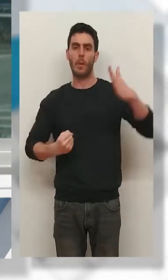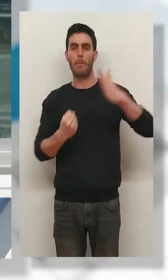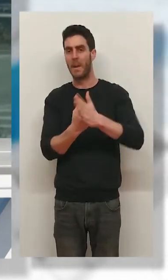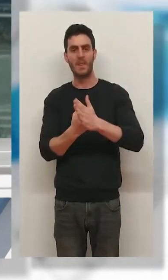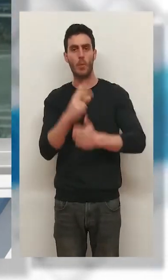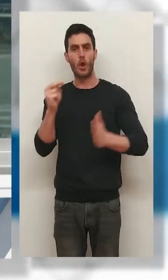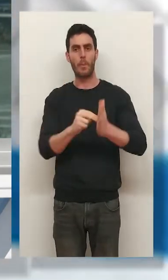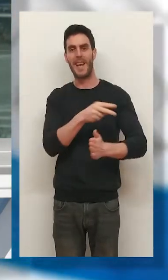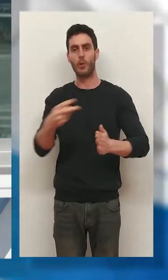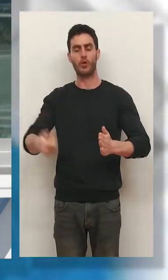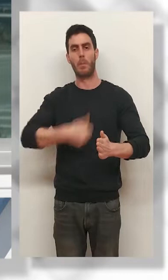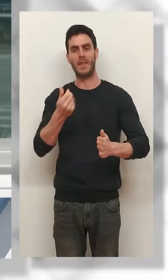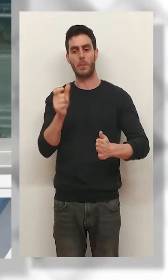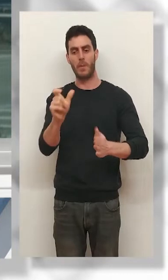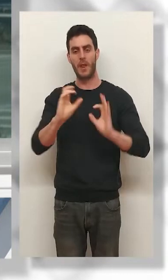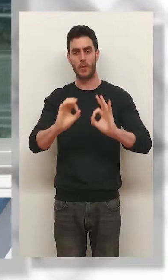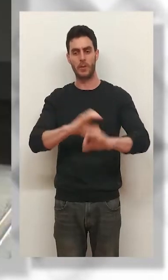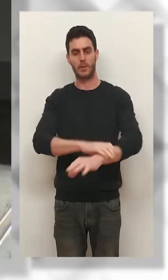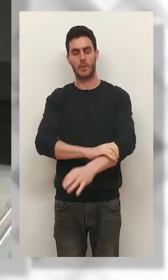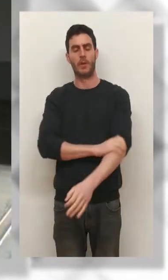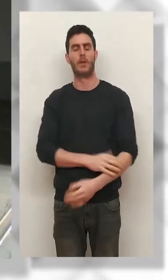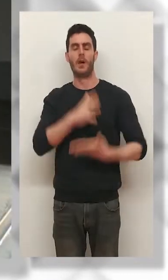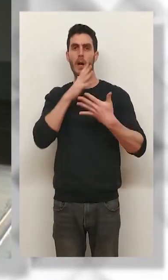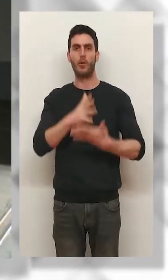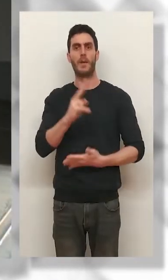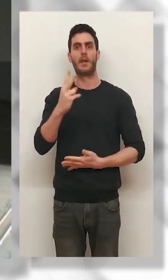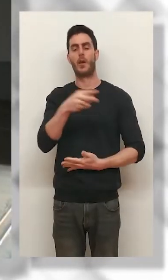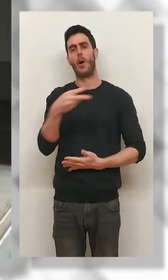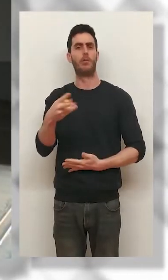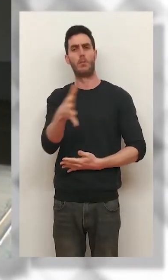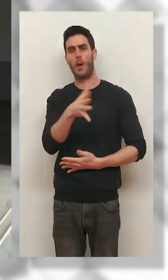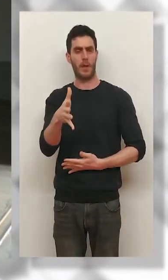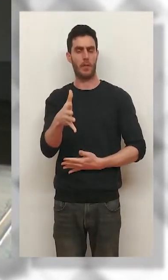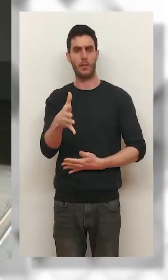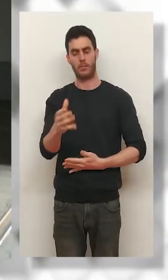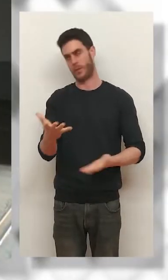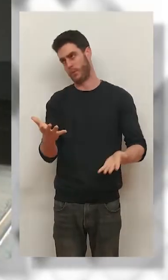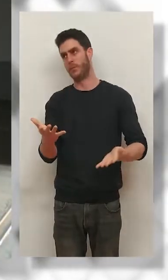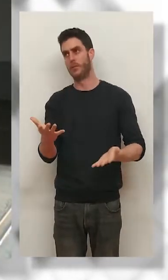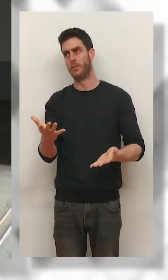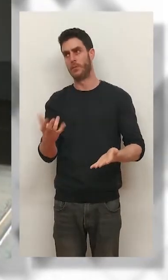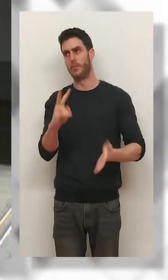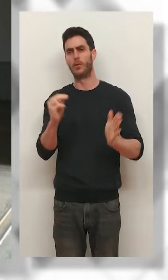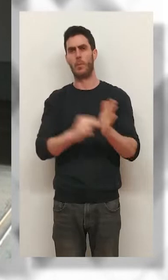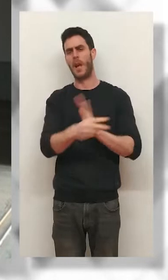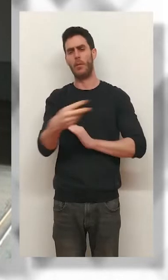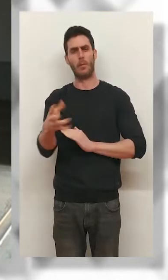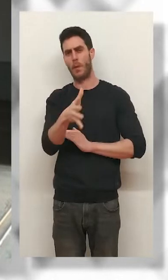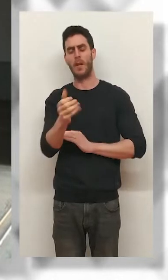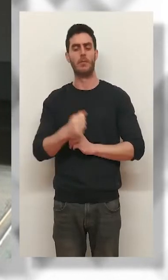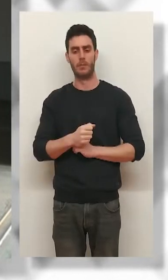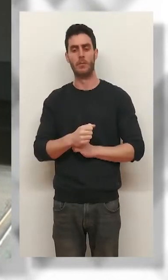cuesta más de 2.000 euros. Pues a día de hoy está cerca de los 2 euros, pues casi, bueno, superará